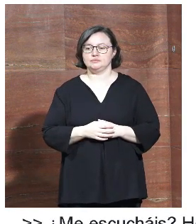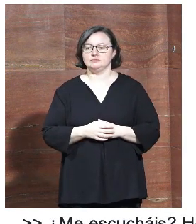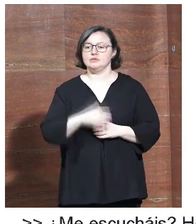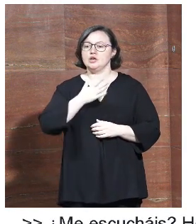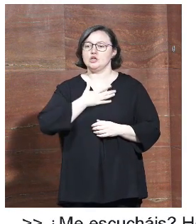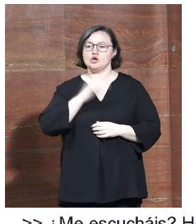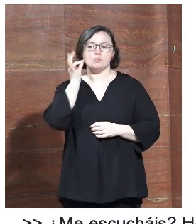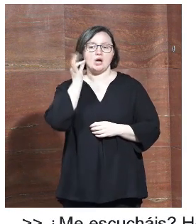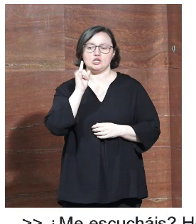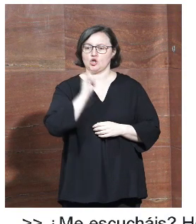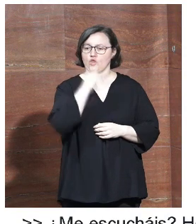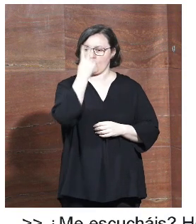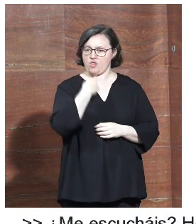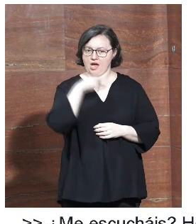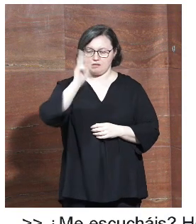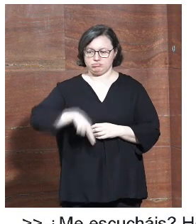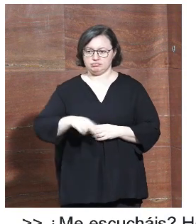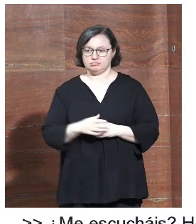Soy una mujer sordociega.